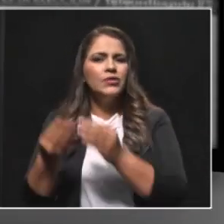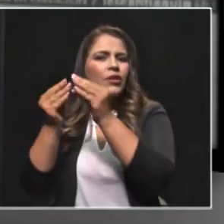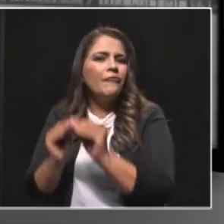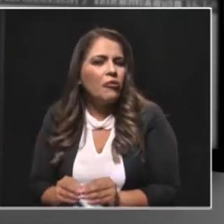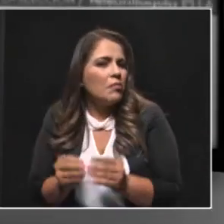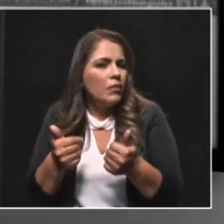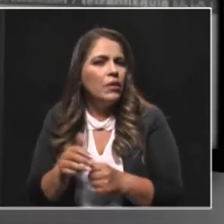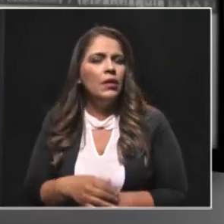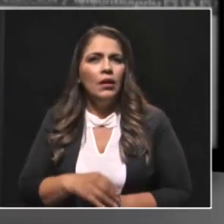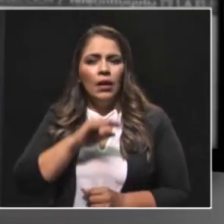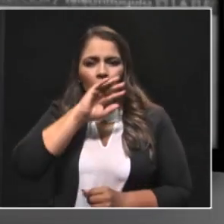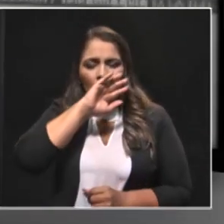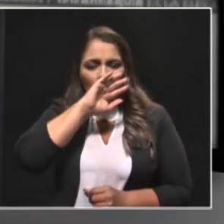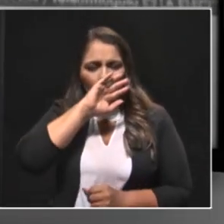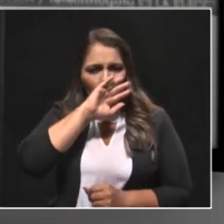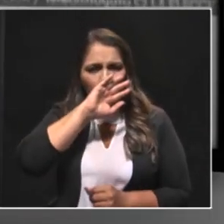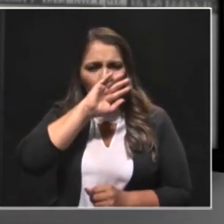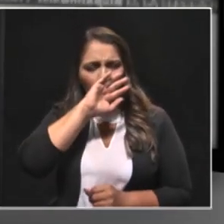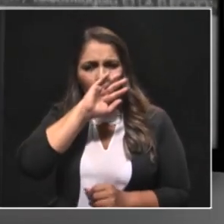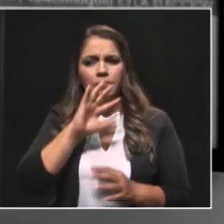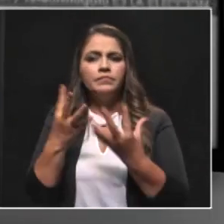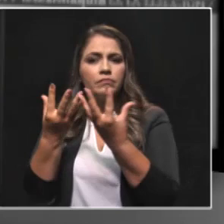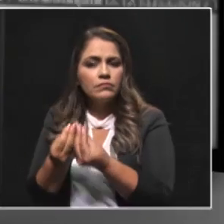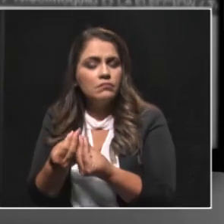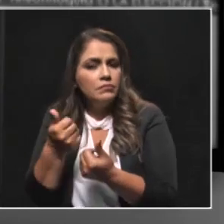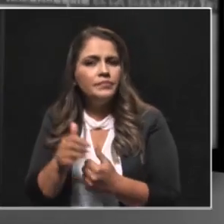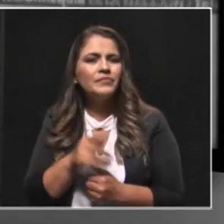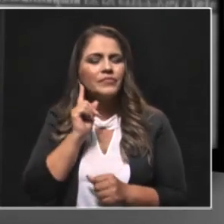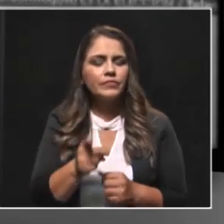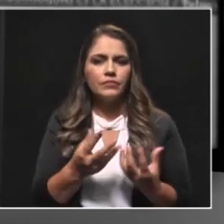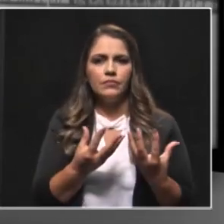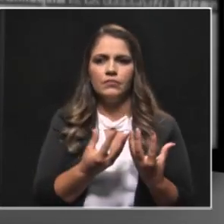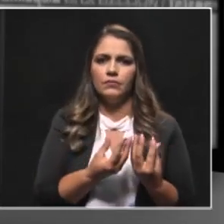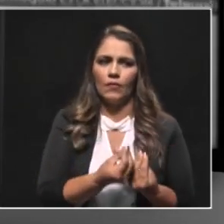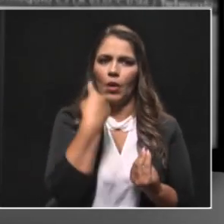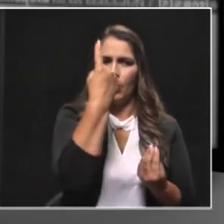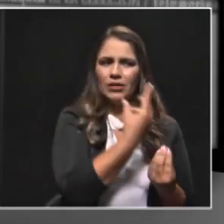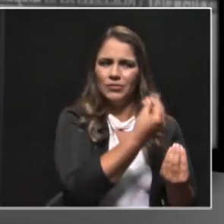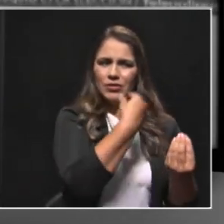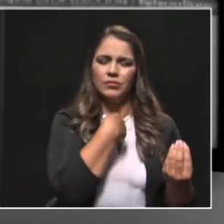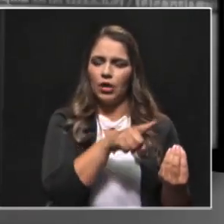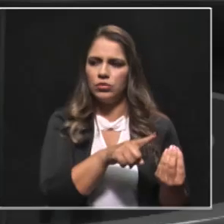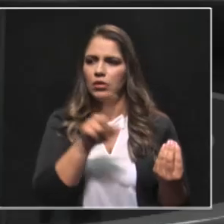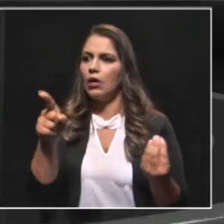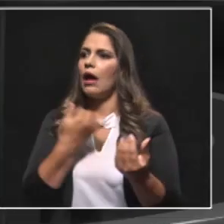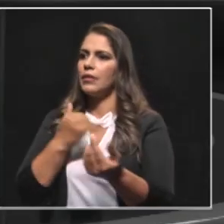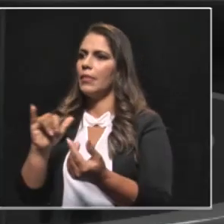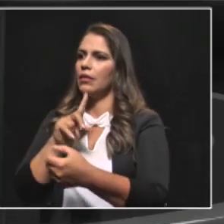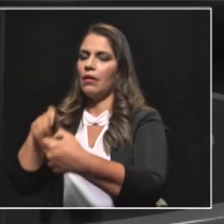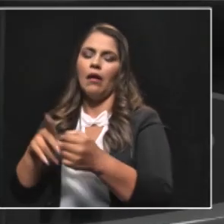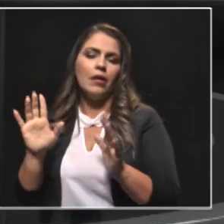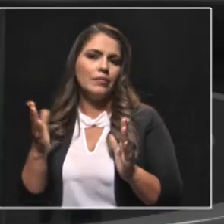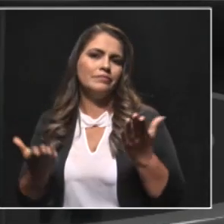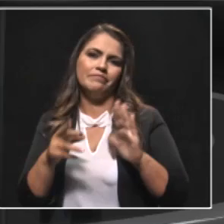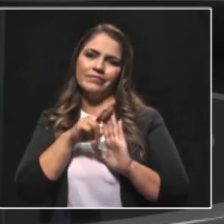en Colombia, a no abusar de ella y a que las autoridades encuentren normas más actualizadas para hacer seguimiento a tiempo. Exactamente, tener unas reglas